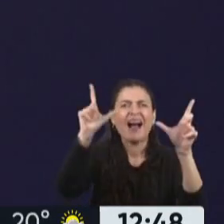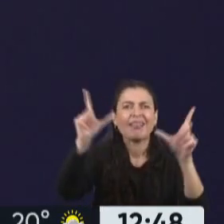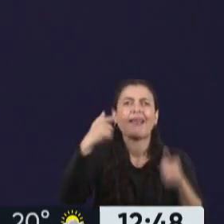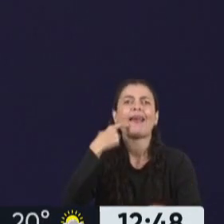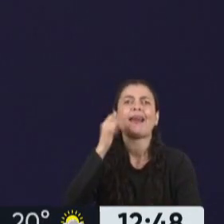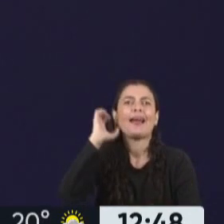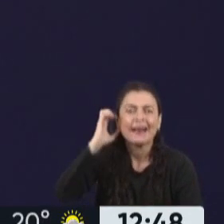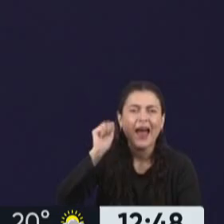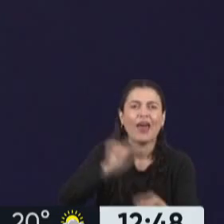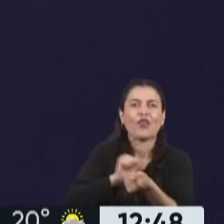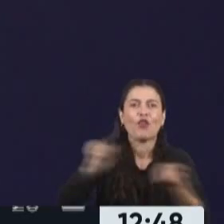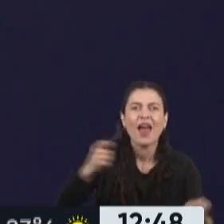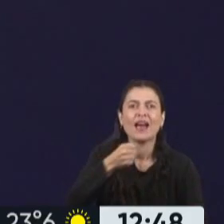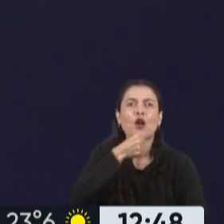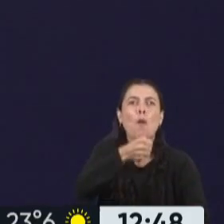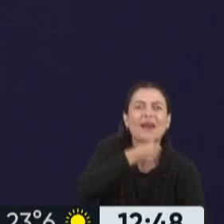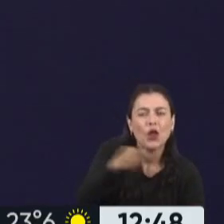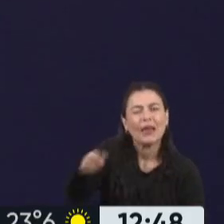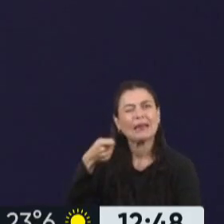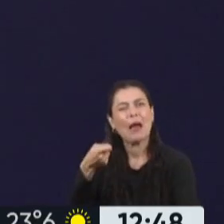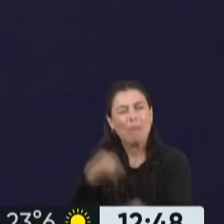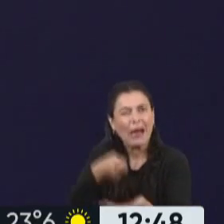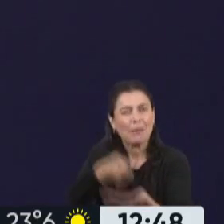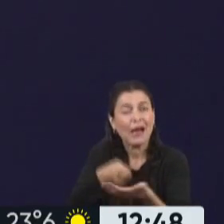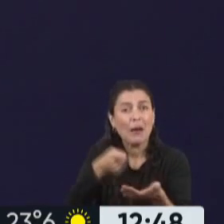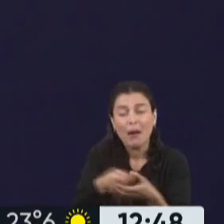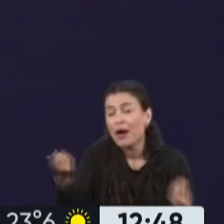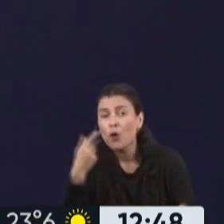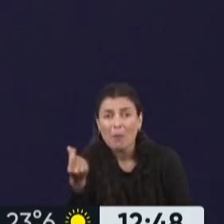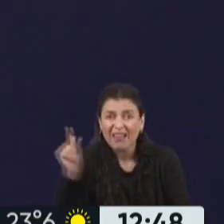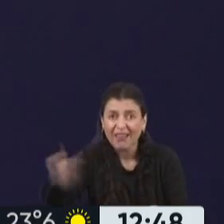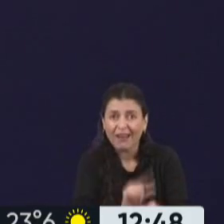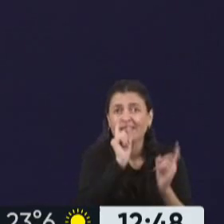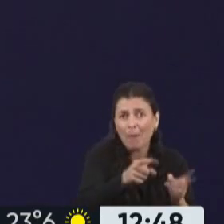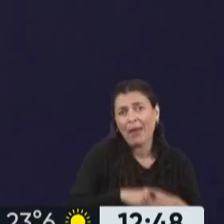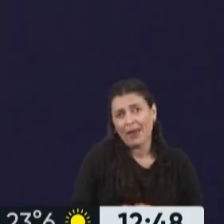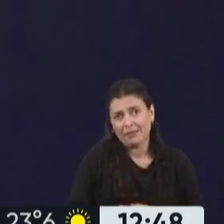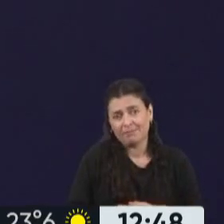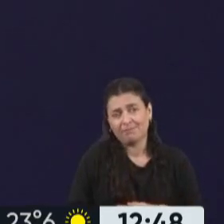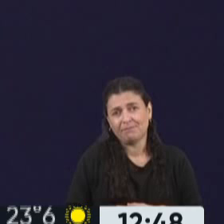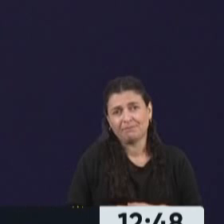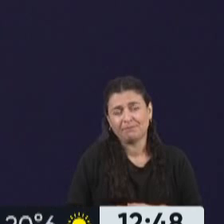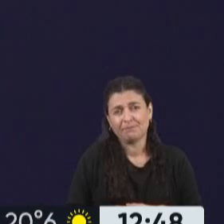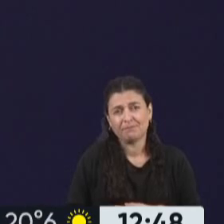es adularlos y defenderlos bajo cualquier criterio.